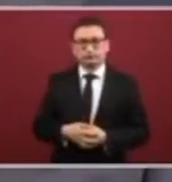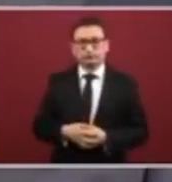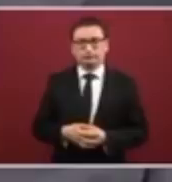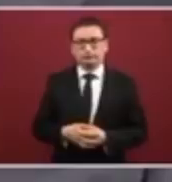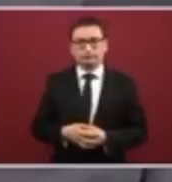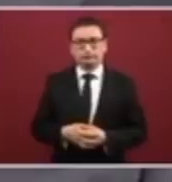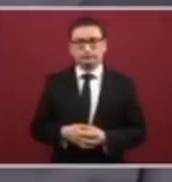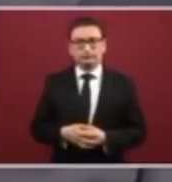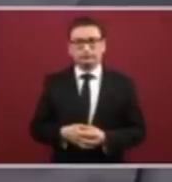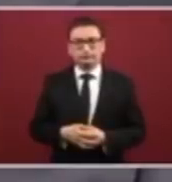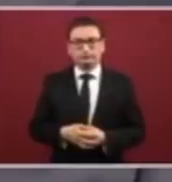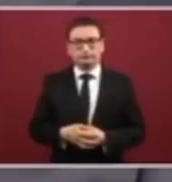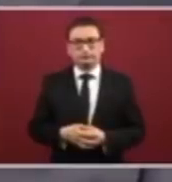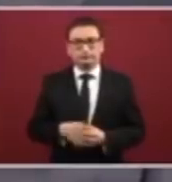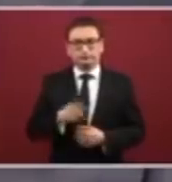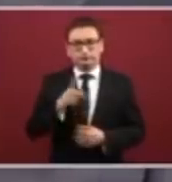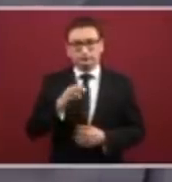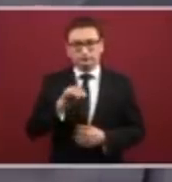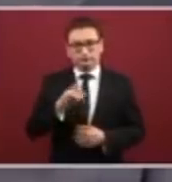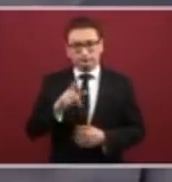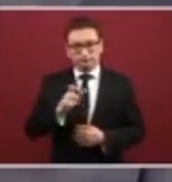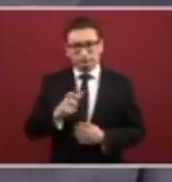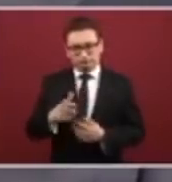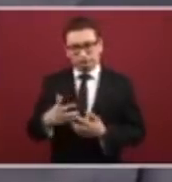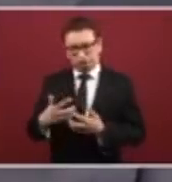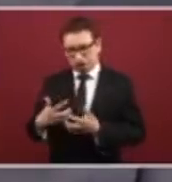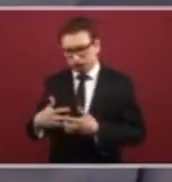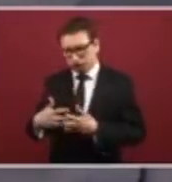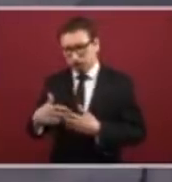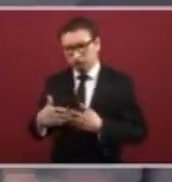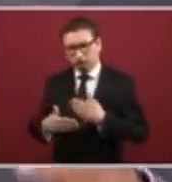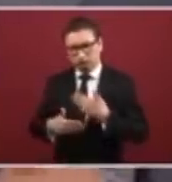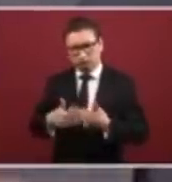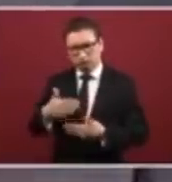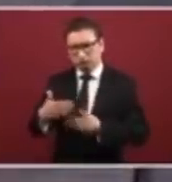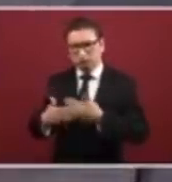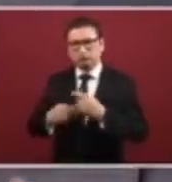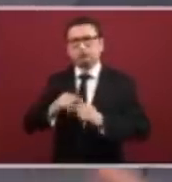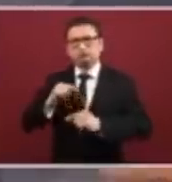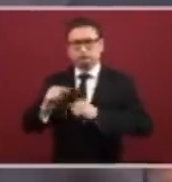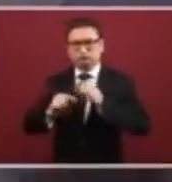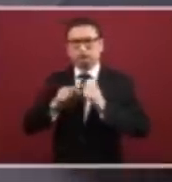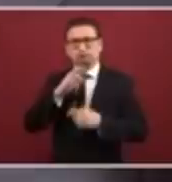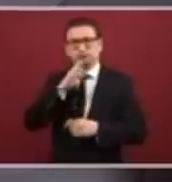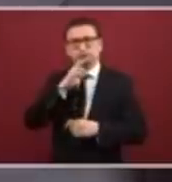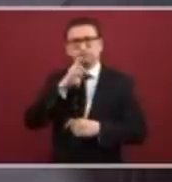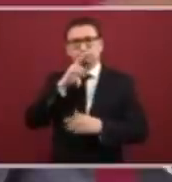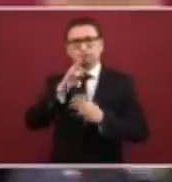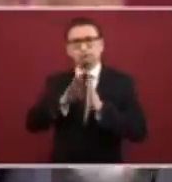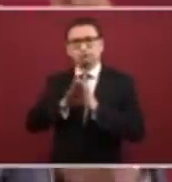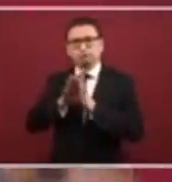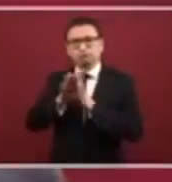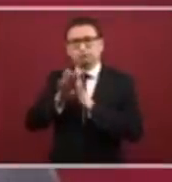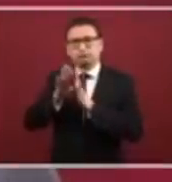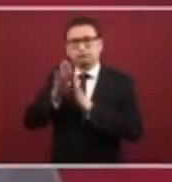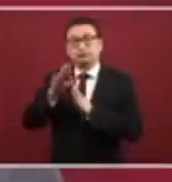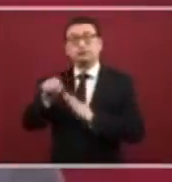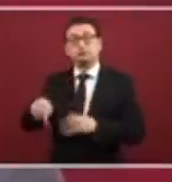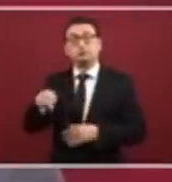plena recuperación, que se está consolidando, que tiene un gran